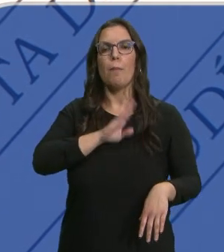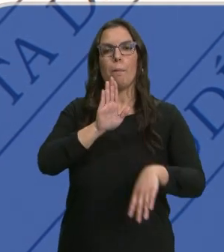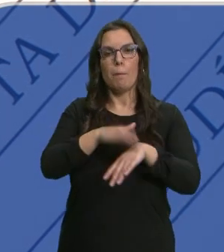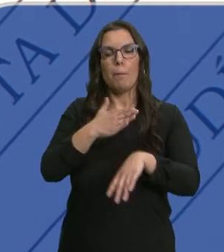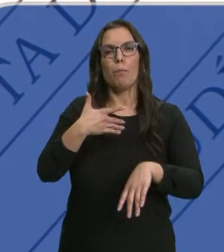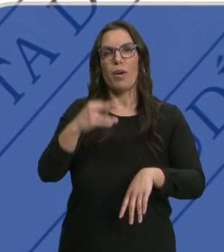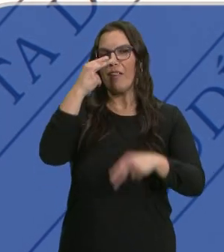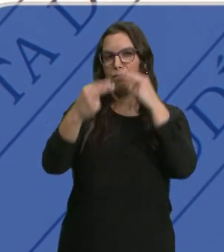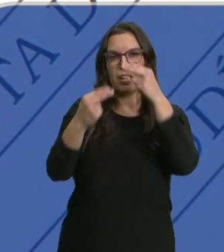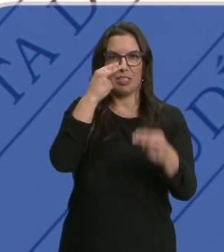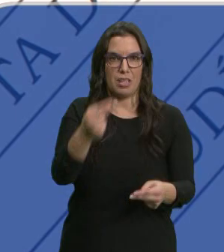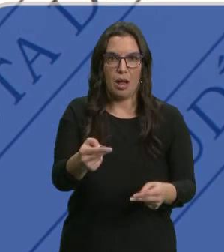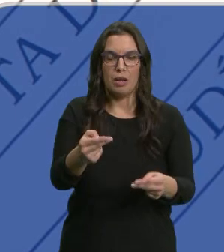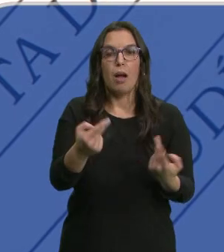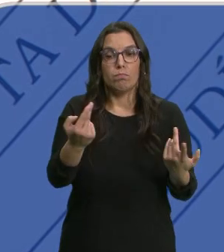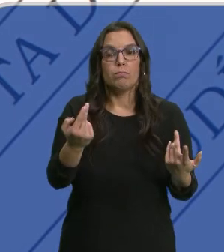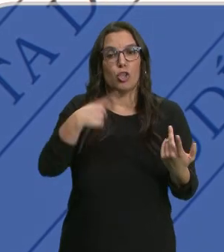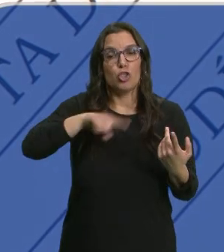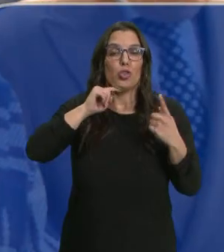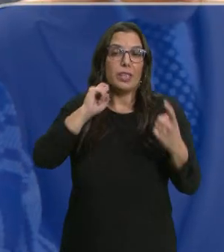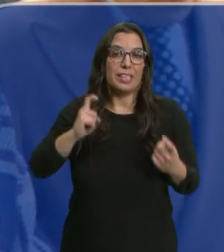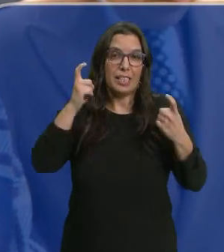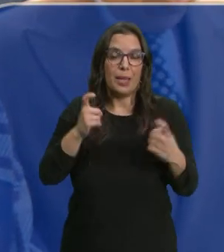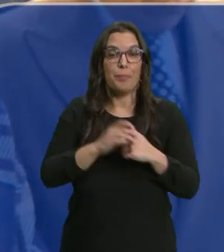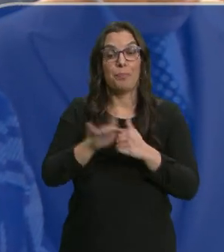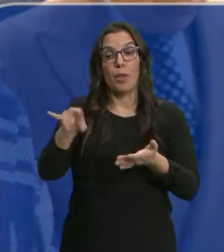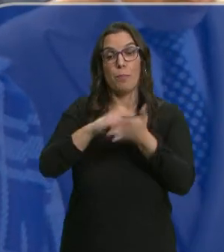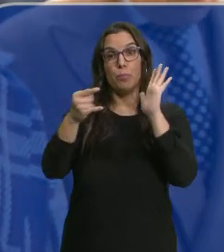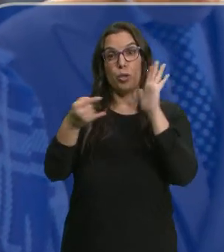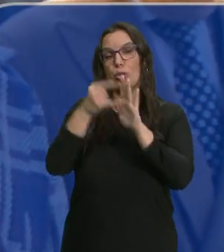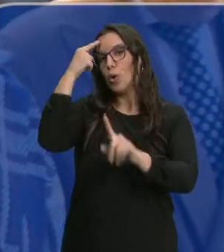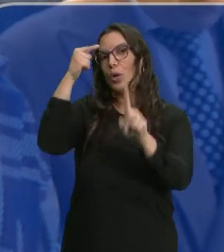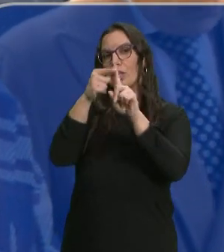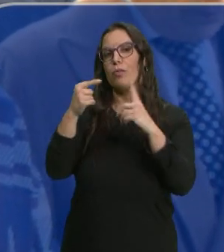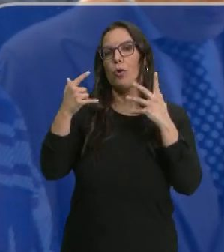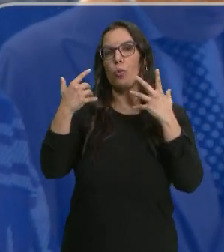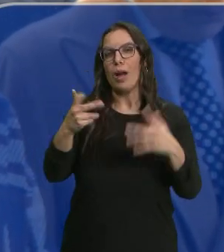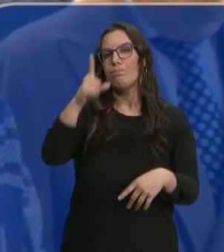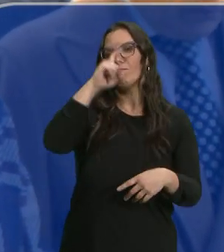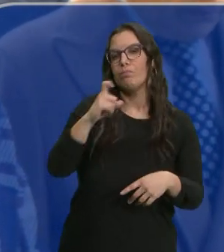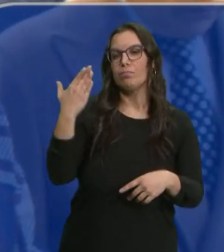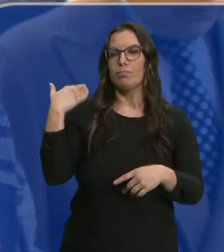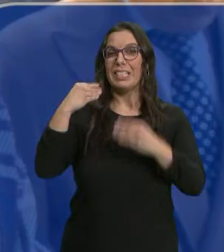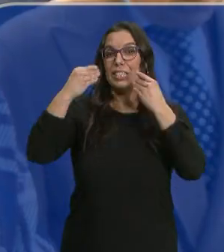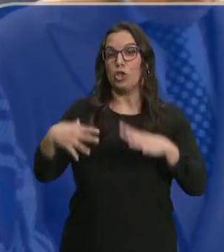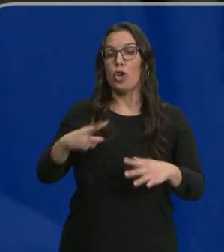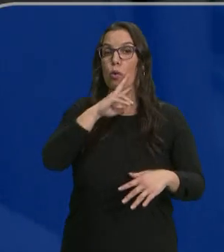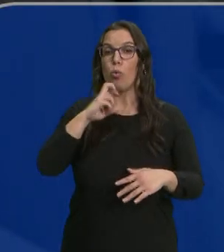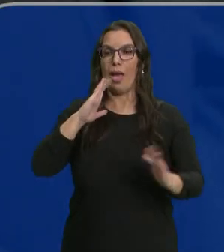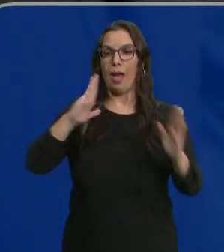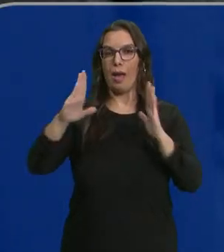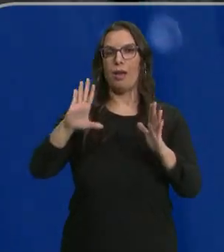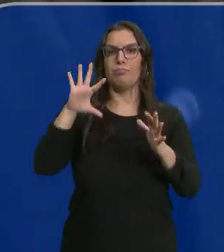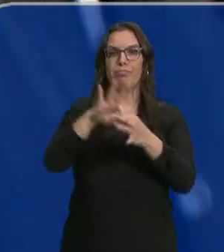se pueda visitar. Y es lo que vamos a intentar. Un proyecto que tiene como objetivo recordar los capítulos de la historia judía que